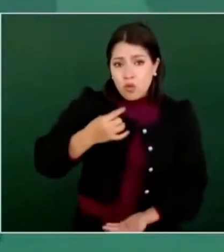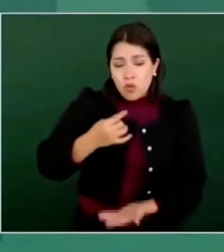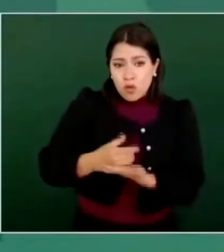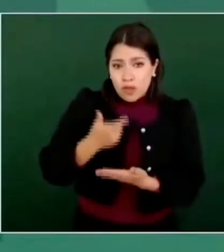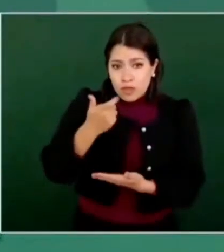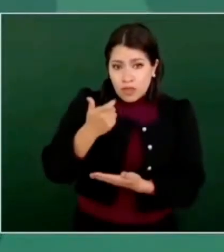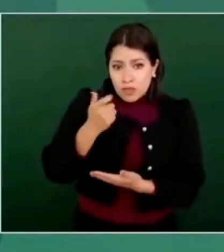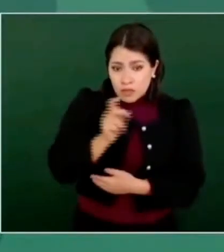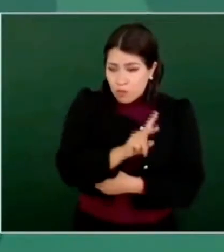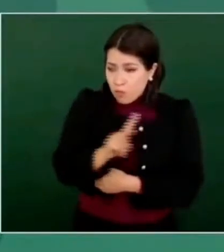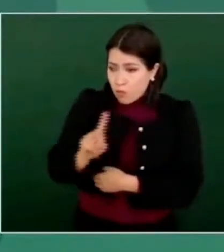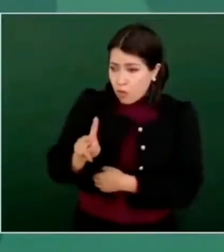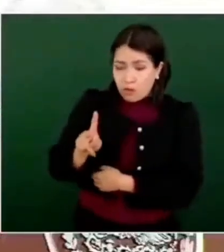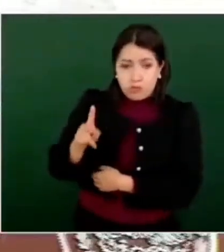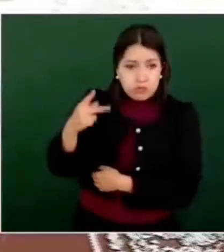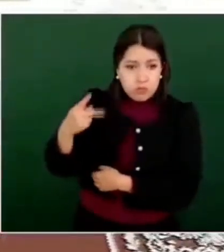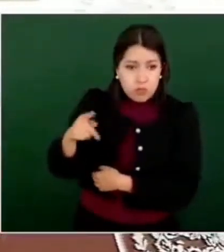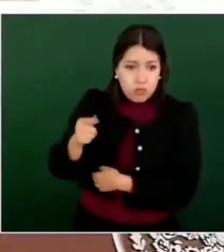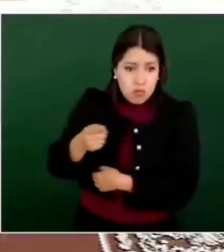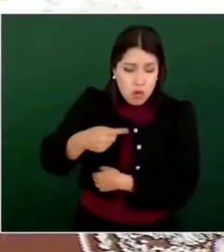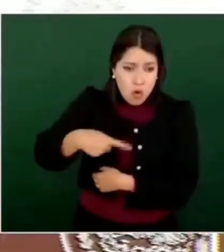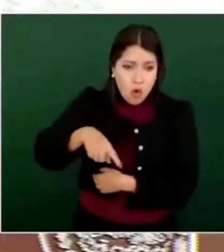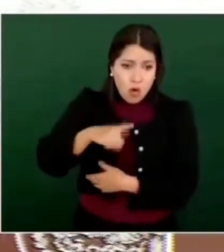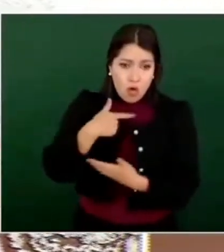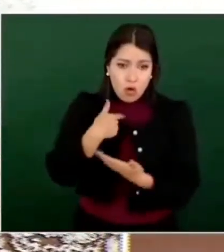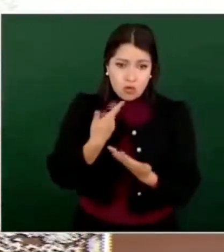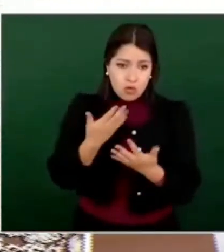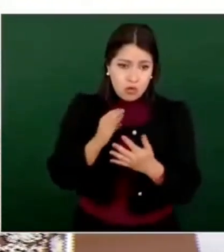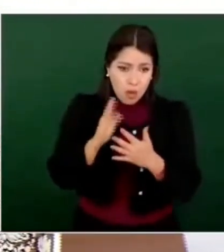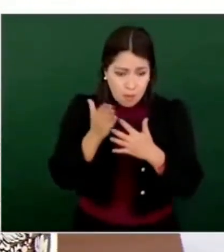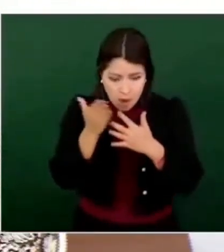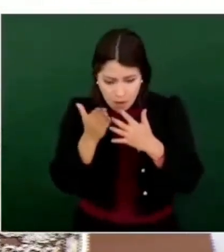administradores de los dineros del pueblo. Y ¿por qué no pones la última?